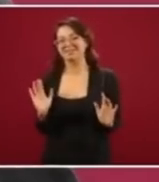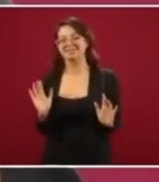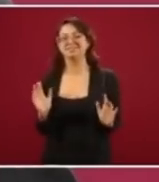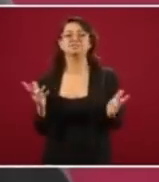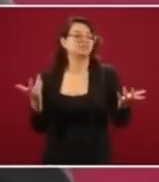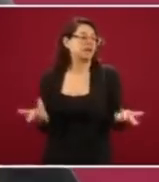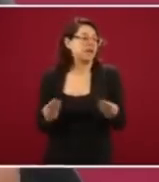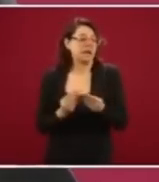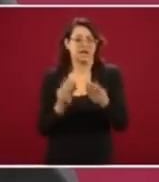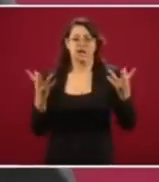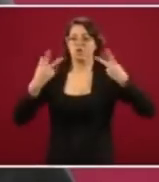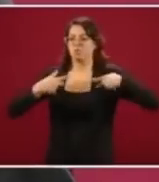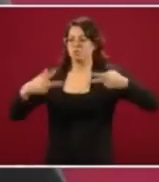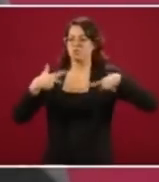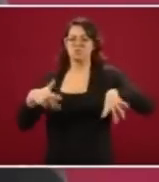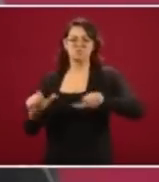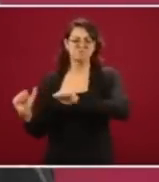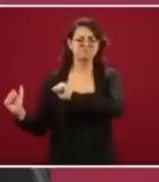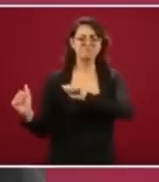los movimientos sociales